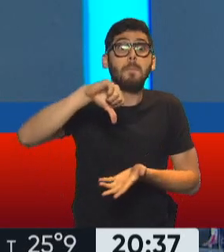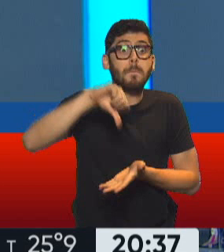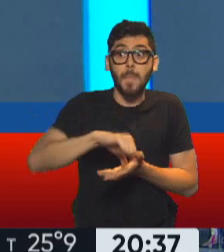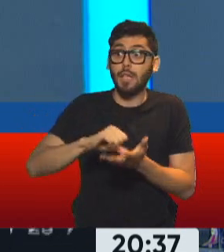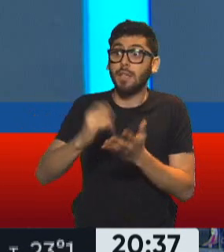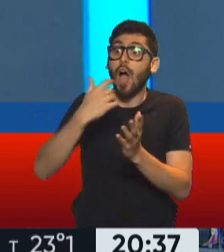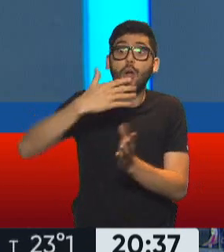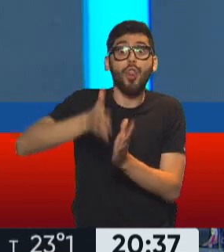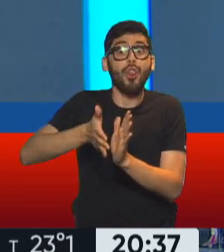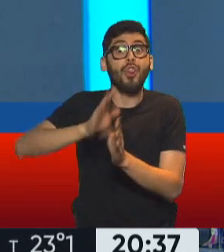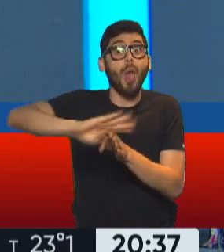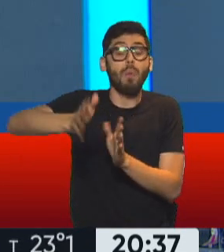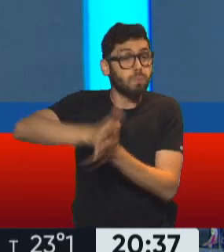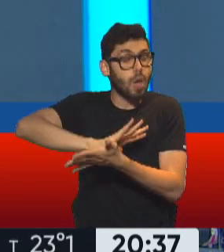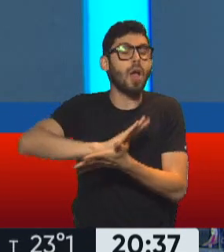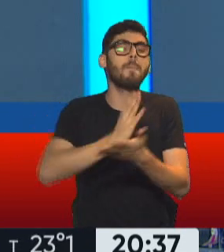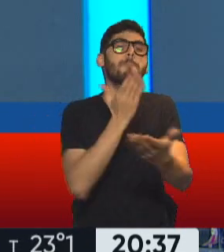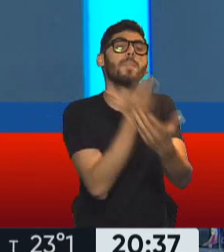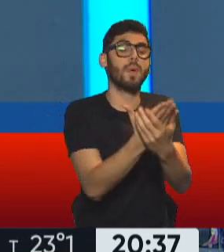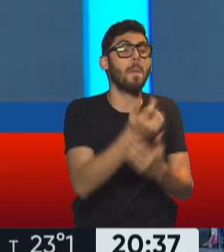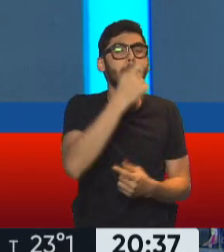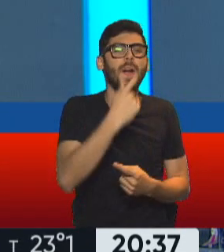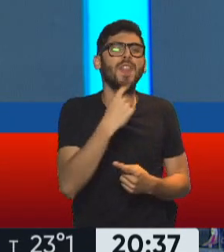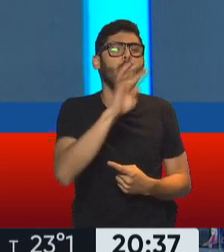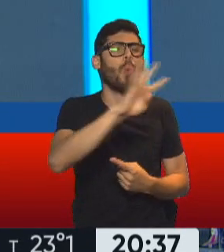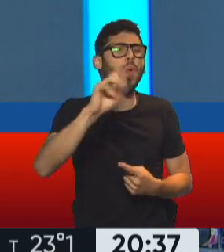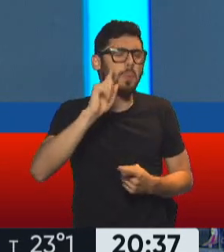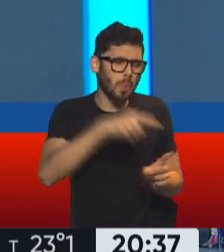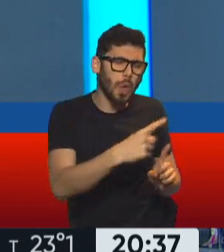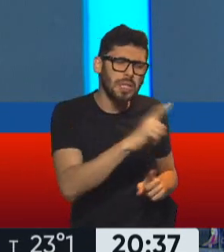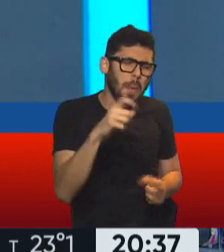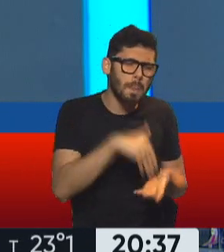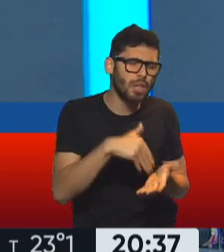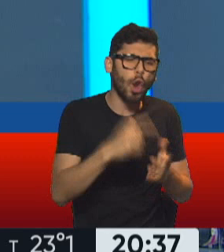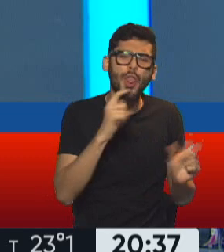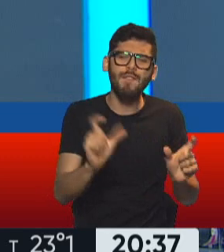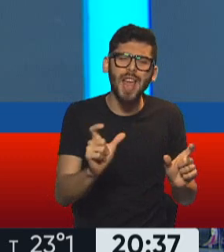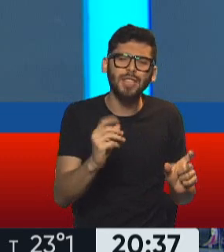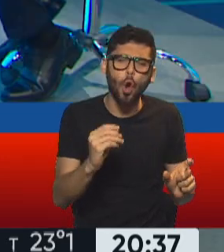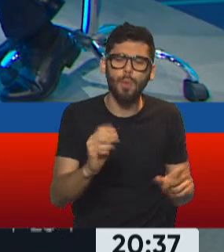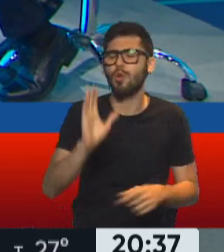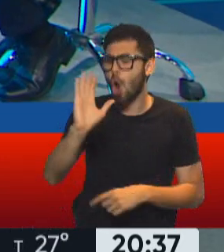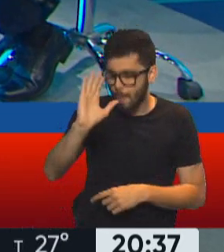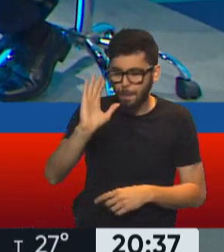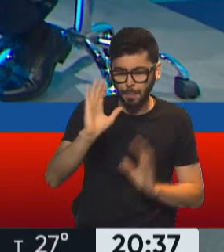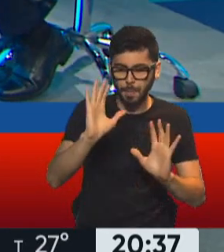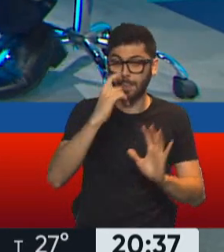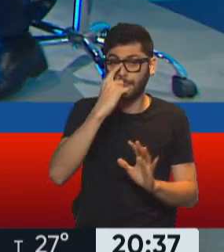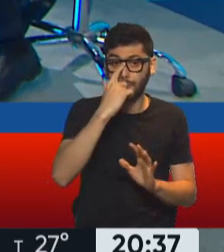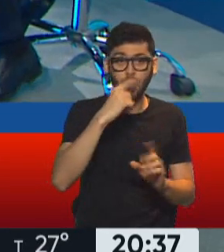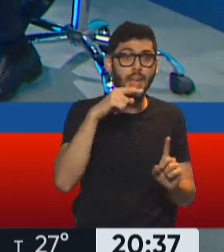hizo. Macri dice que pidieron 44, vos decís que fue 100 millones. ¿Dónde está la diferencia? A ver, ellos